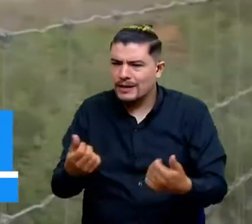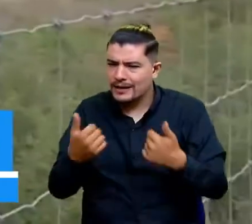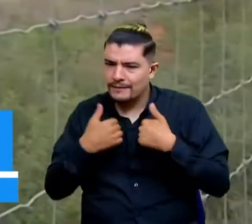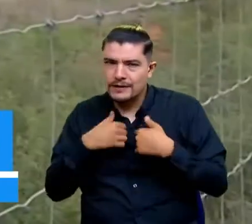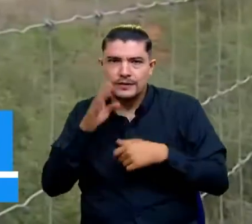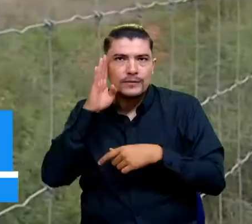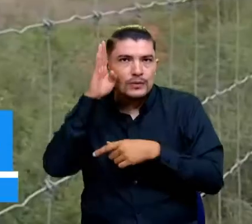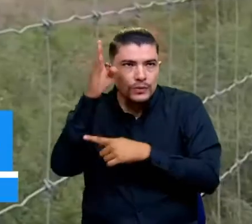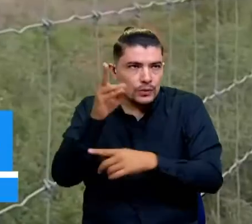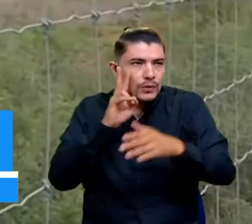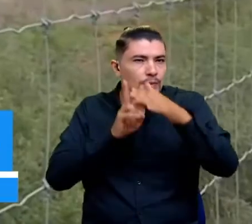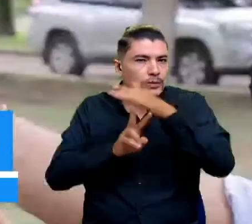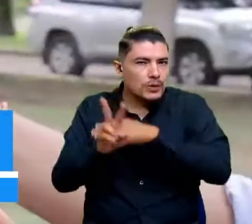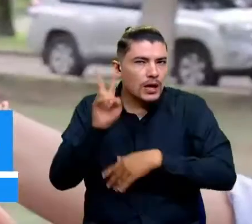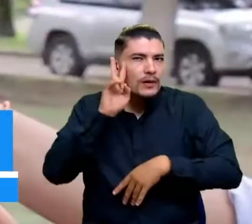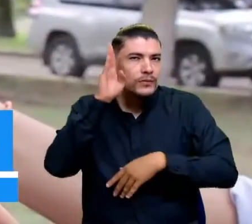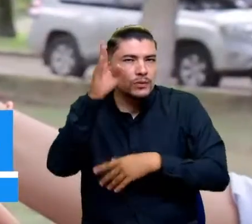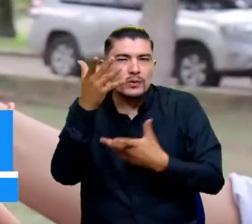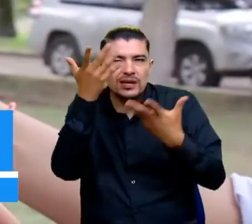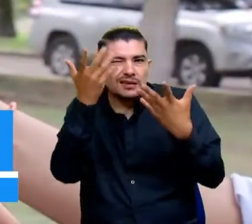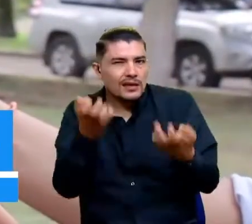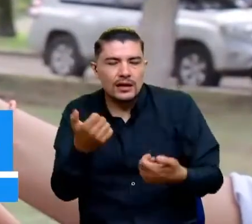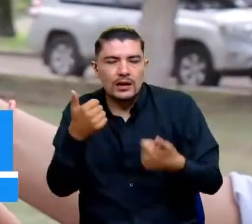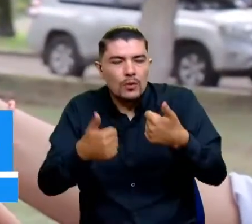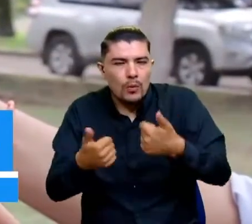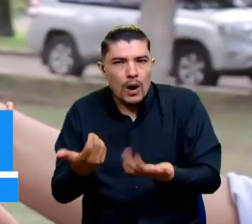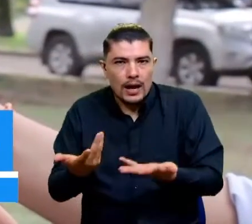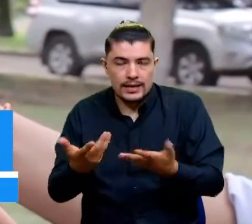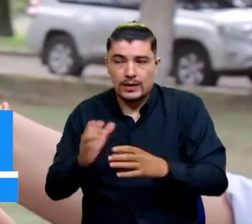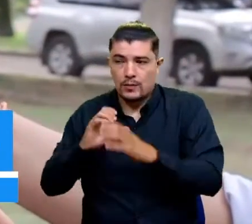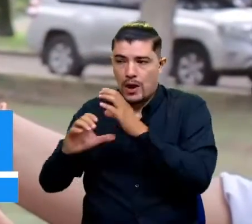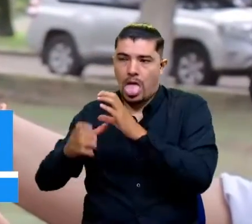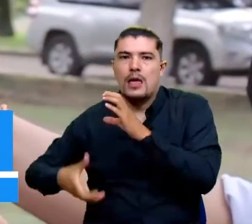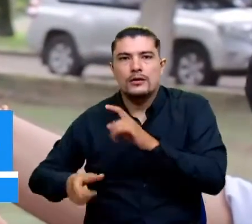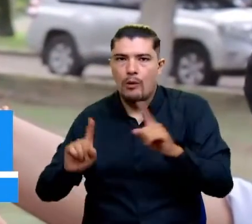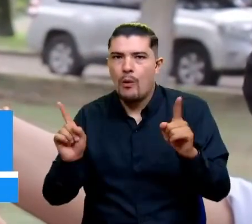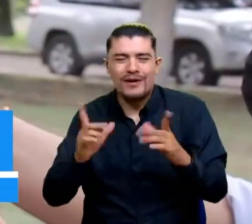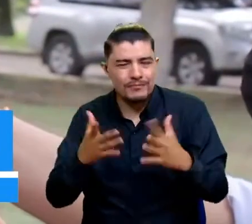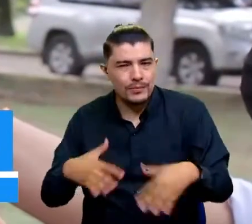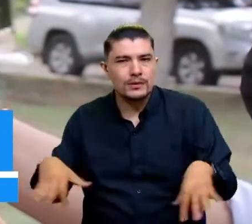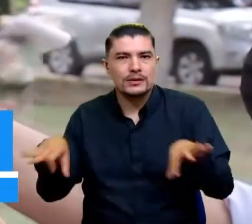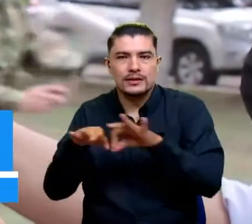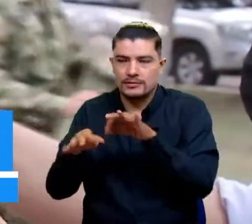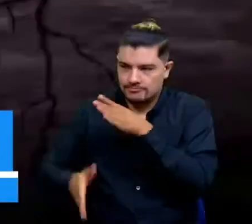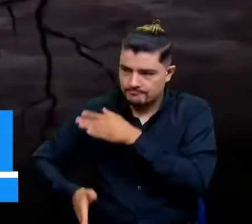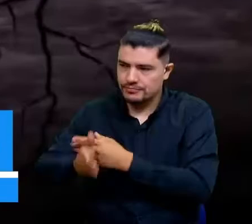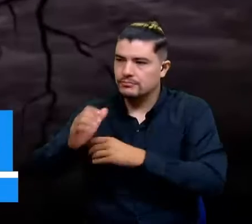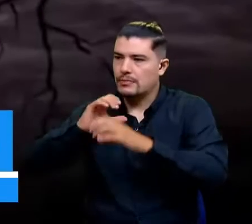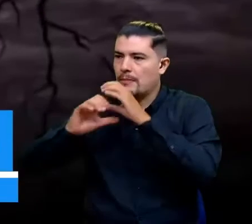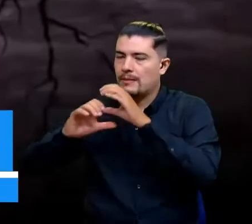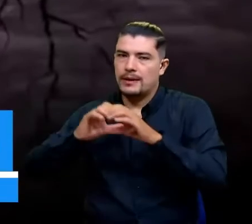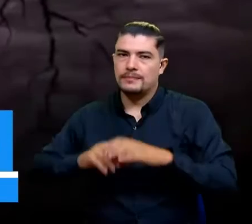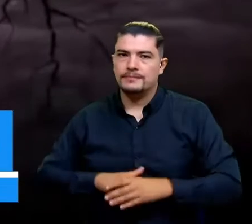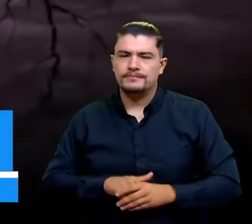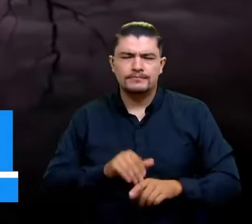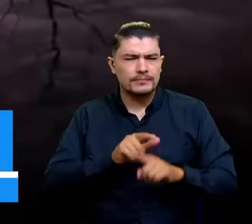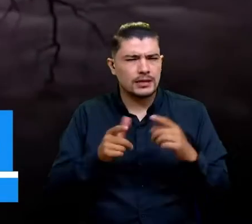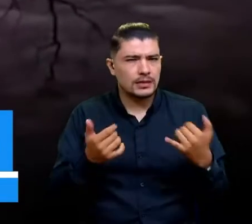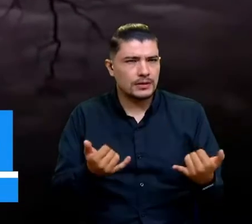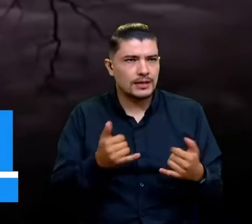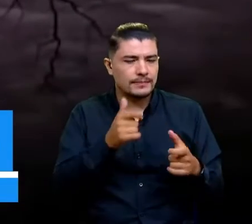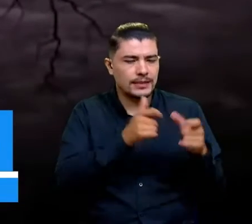dónde vamos, qué es lo que se quiere y no perder esos canales de comunicación, que es lo más importante en proyectos de este tipo. ¿Pero qué piensan